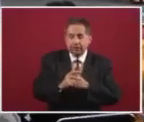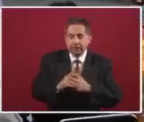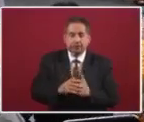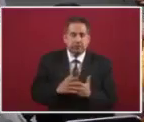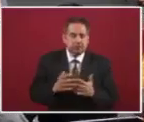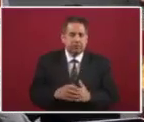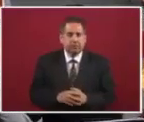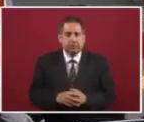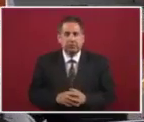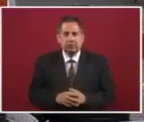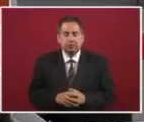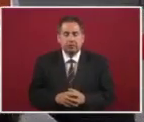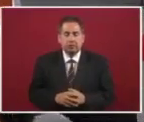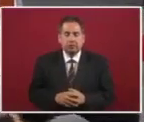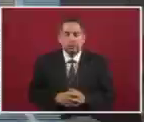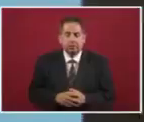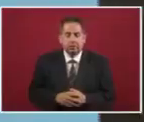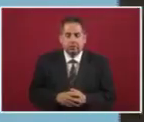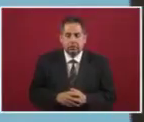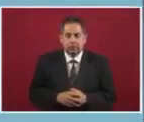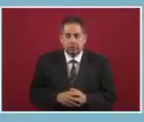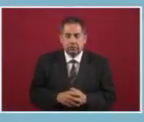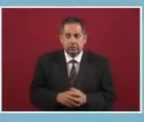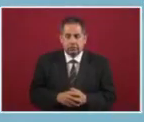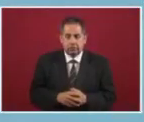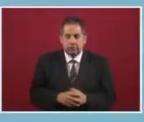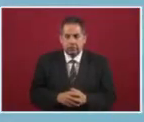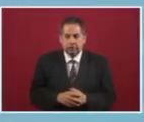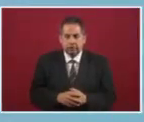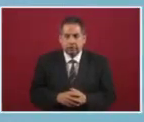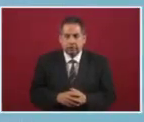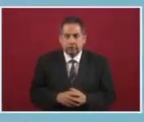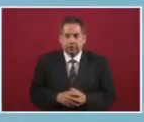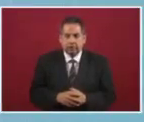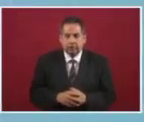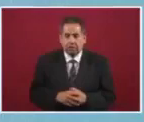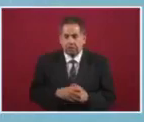desde luego. Aquí hay una disminución